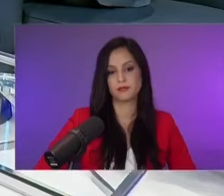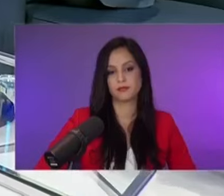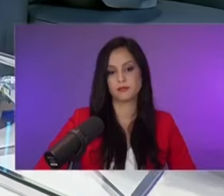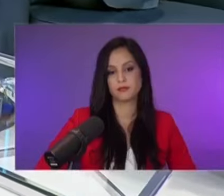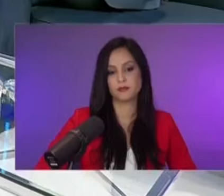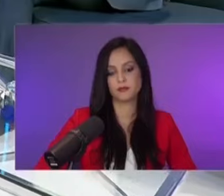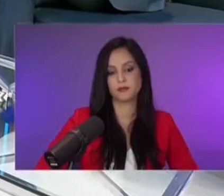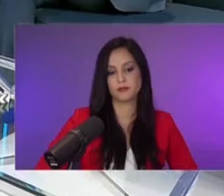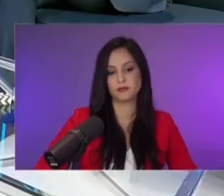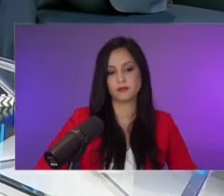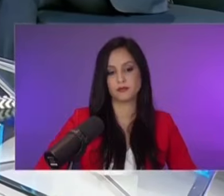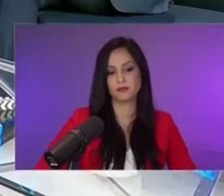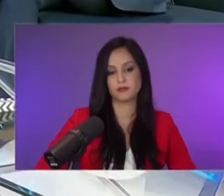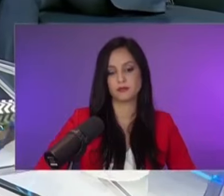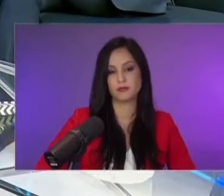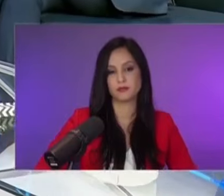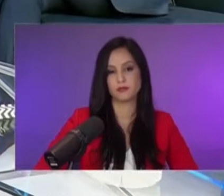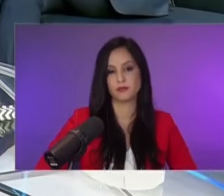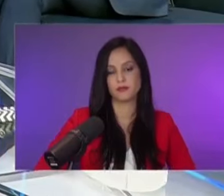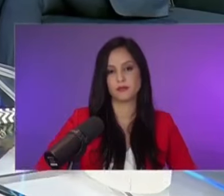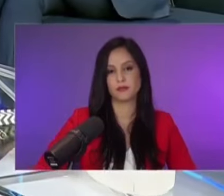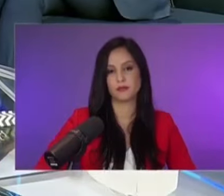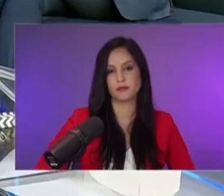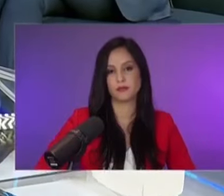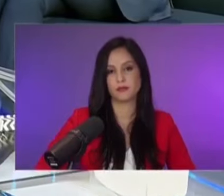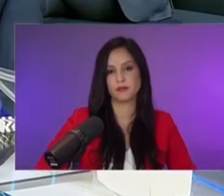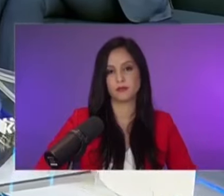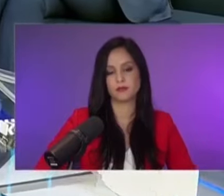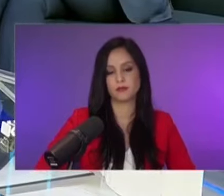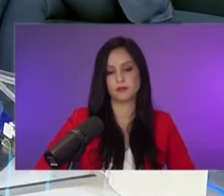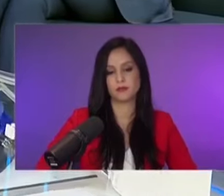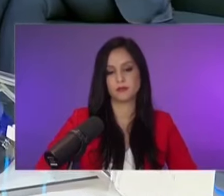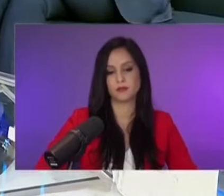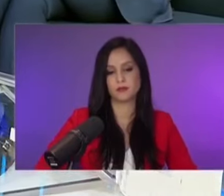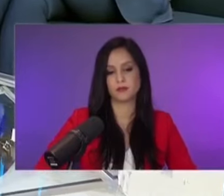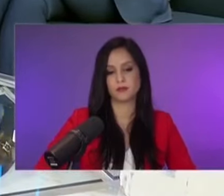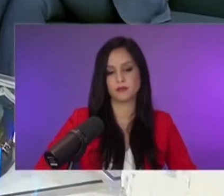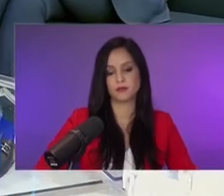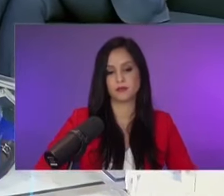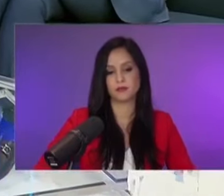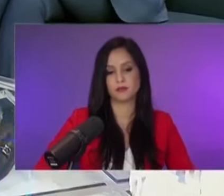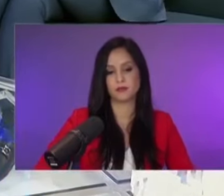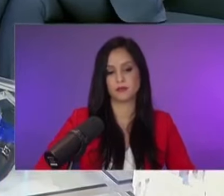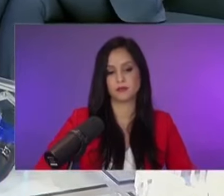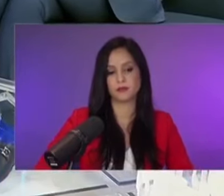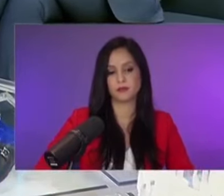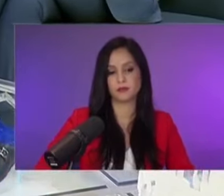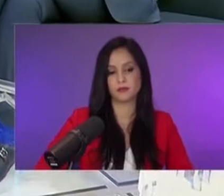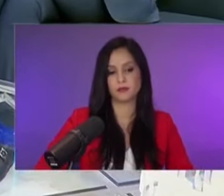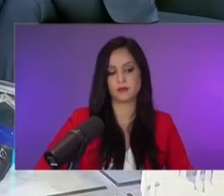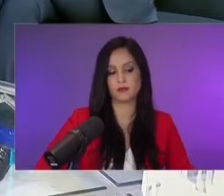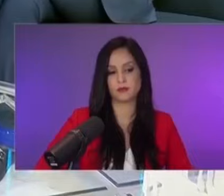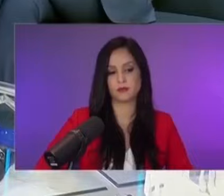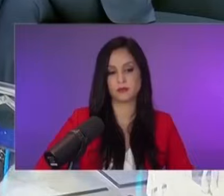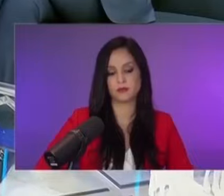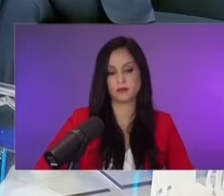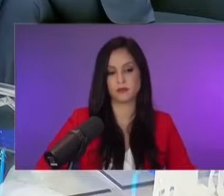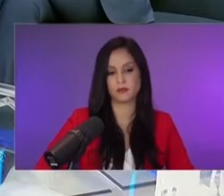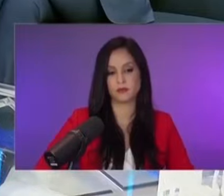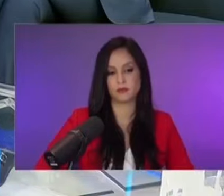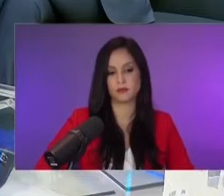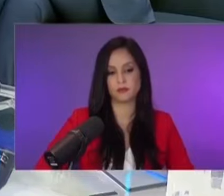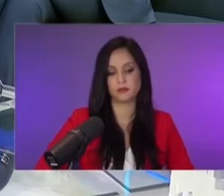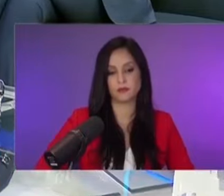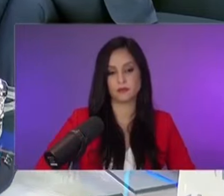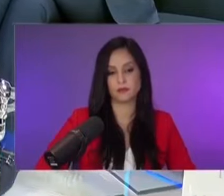exploración que deberá ejecutar conforme el mandato del decreto 453 Osiris aunque ya hablaste de